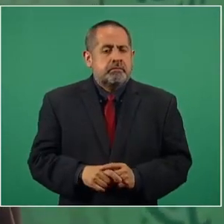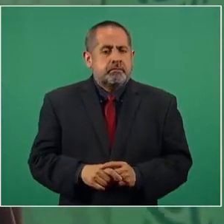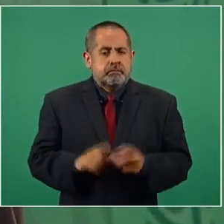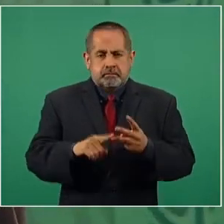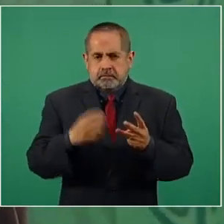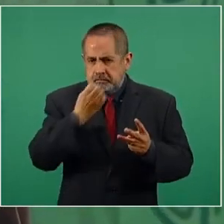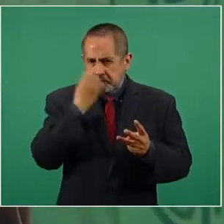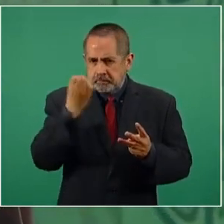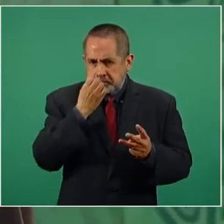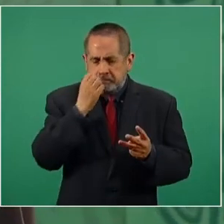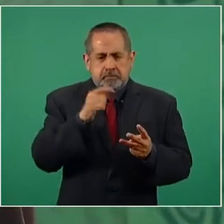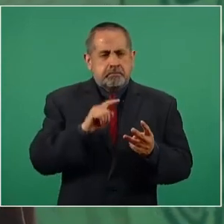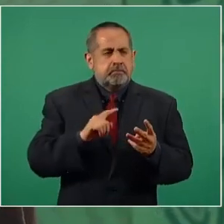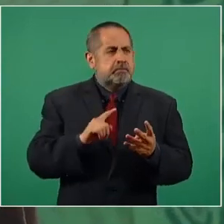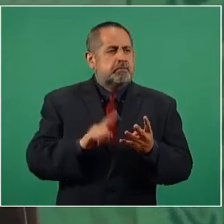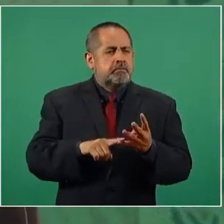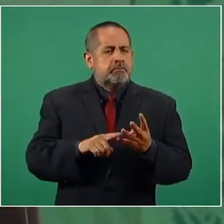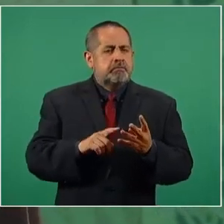escuelas,